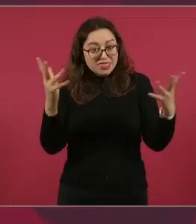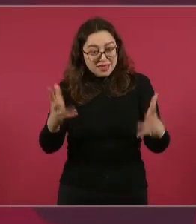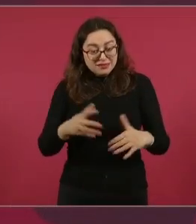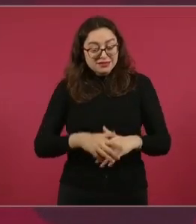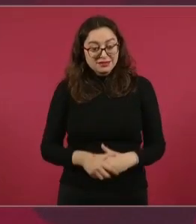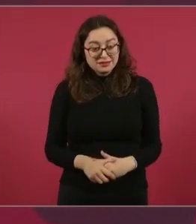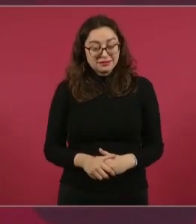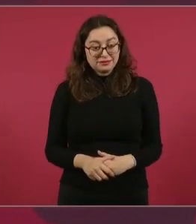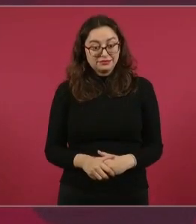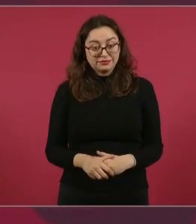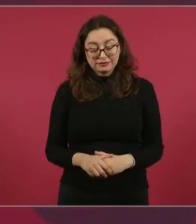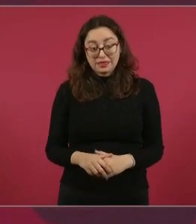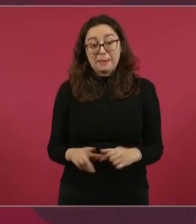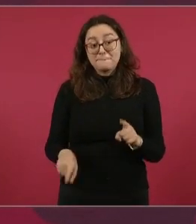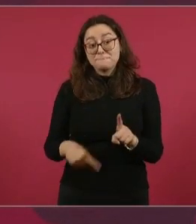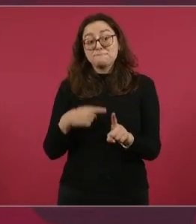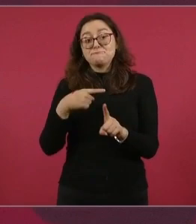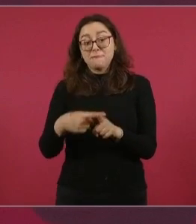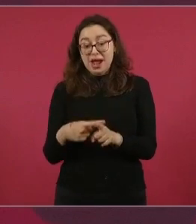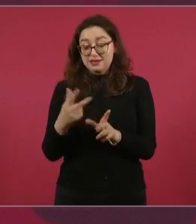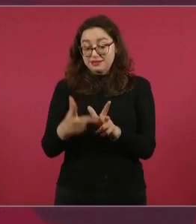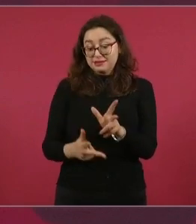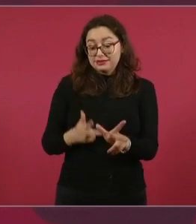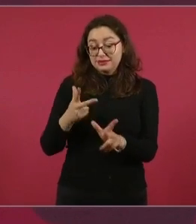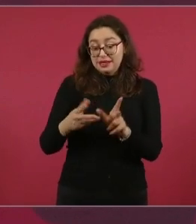Estamos por inaugurar el Tren Maya.